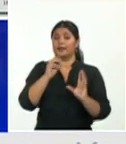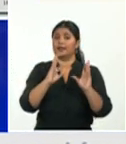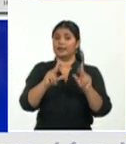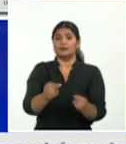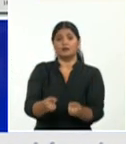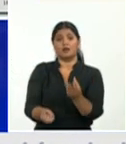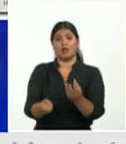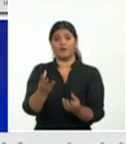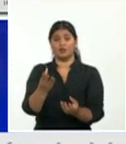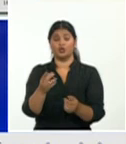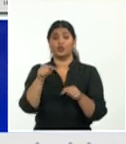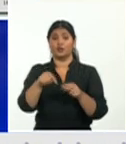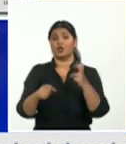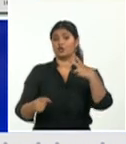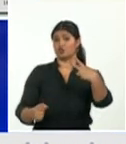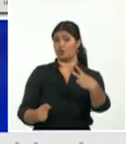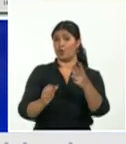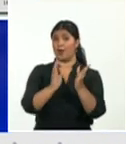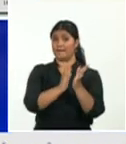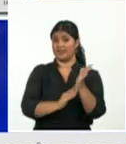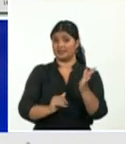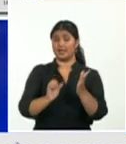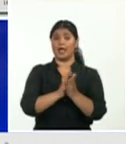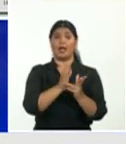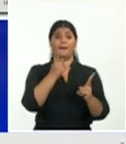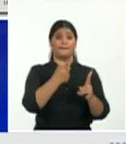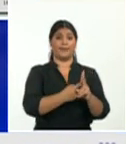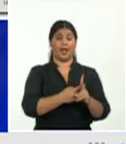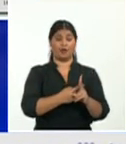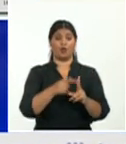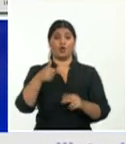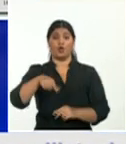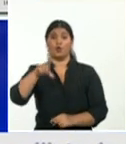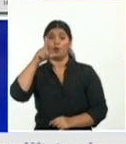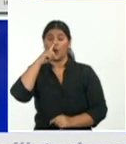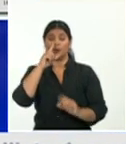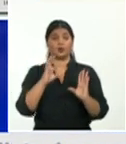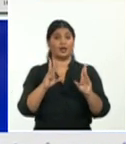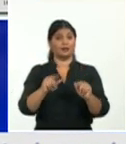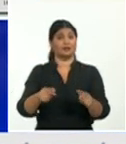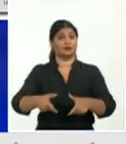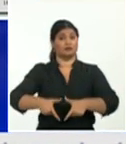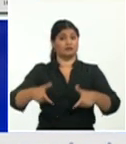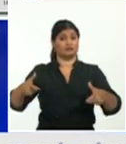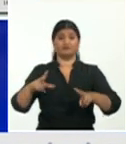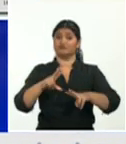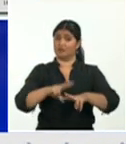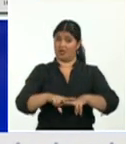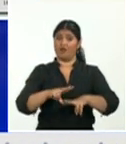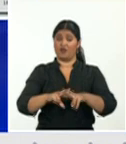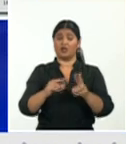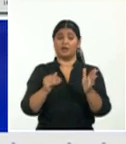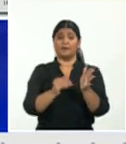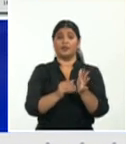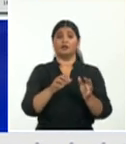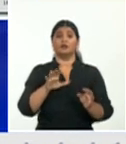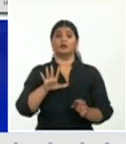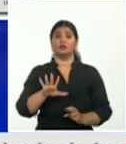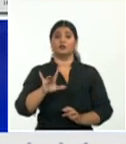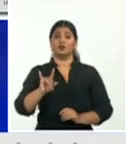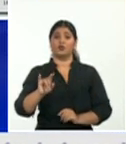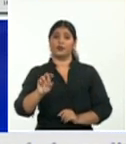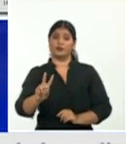mayo y junio, la cifra más elevada de casos de la provincia de La Habana, 1.592 casos se